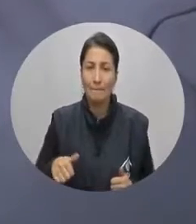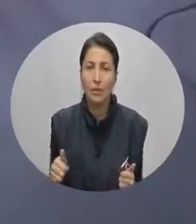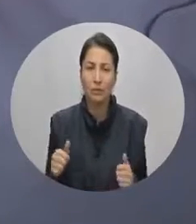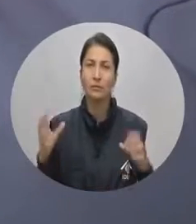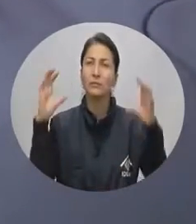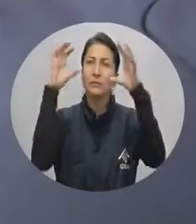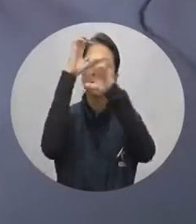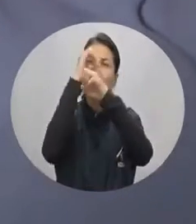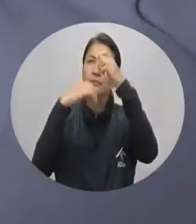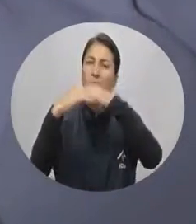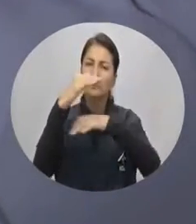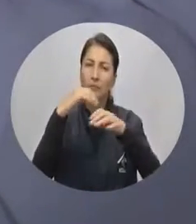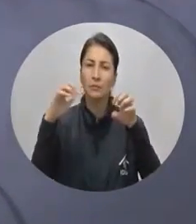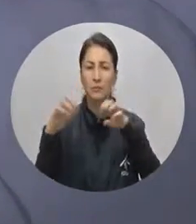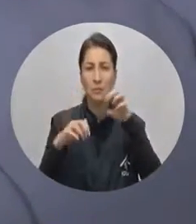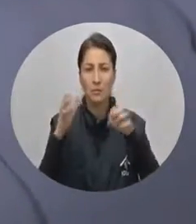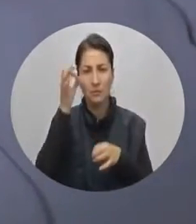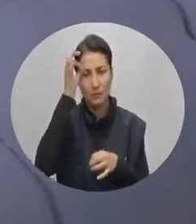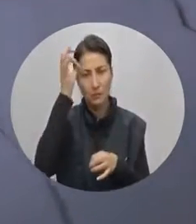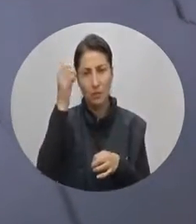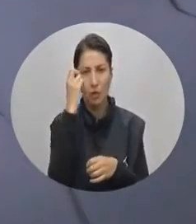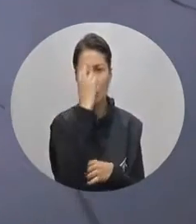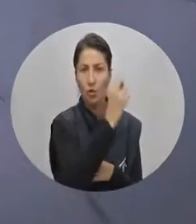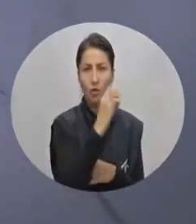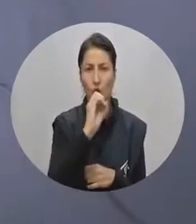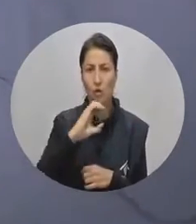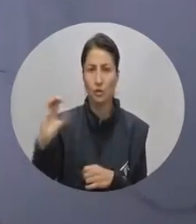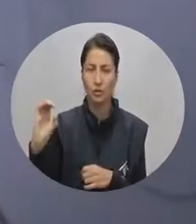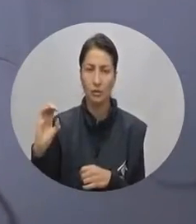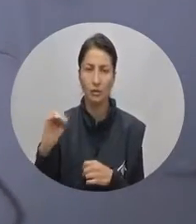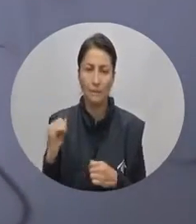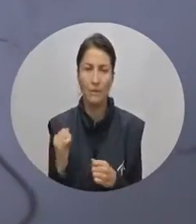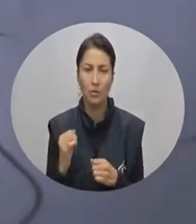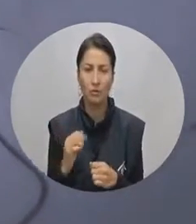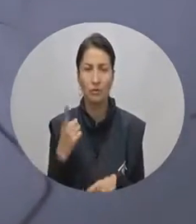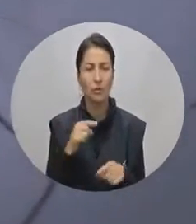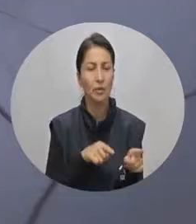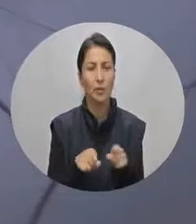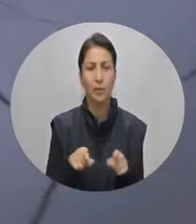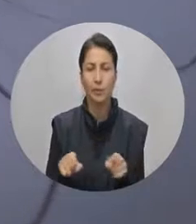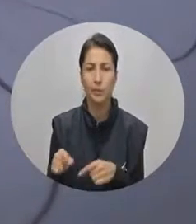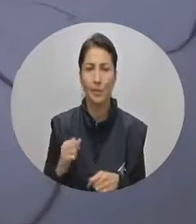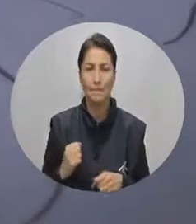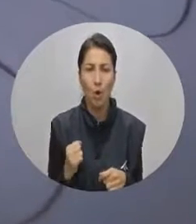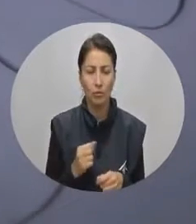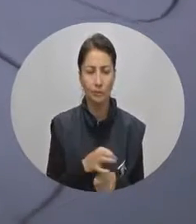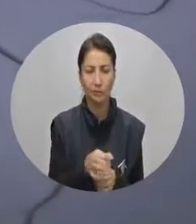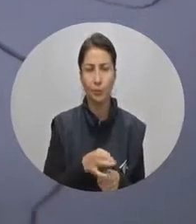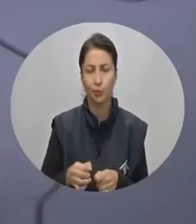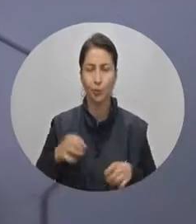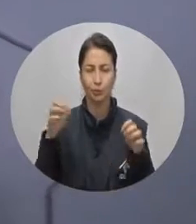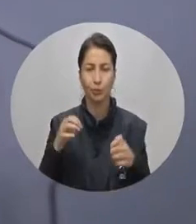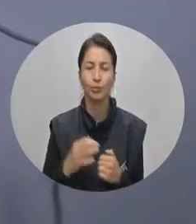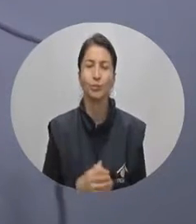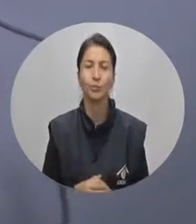La capital tendrá cielo nublado sin descartar lloviznas al norte y occidente de la ciudad y en algunos sectores de la sabana.